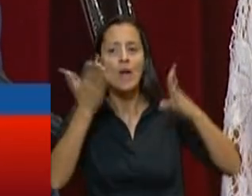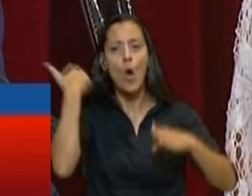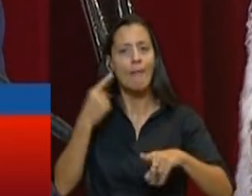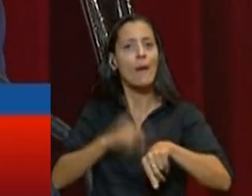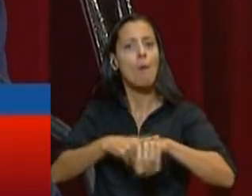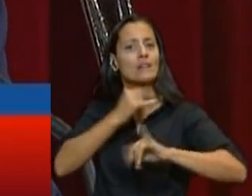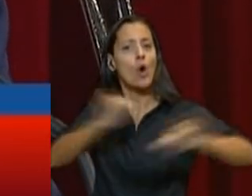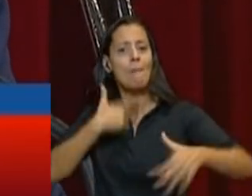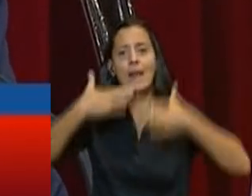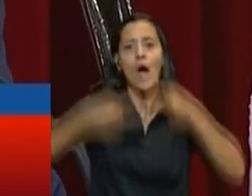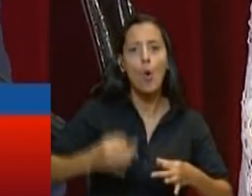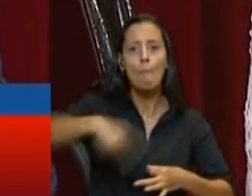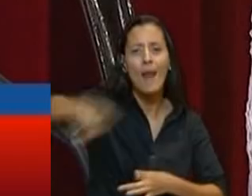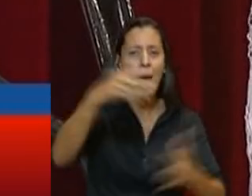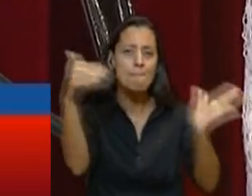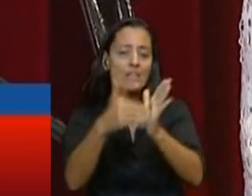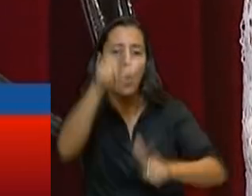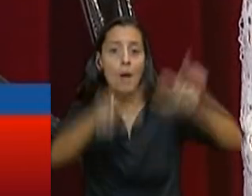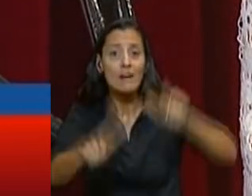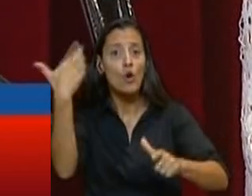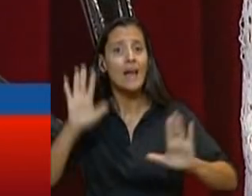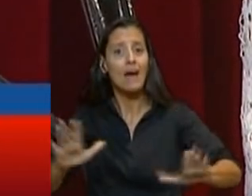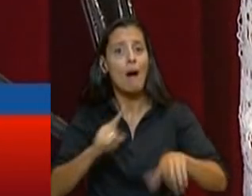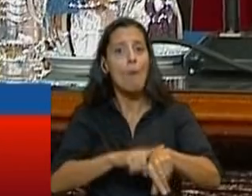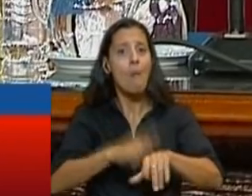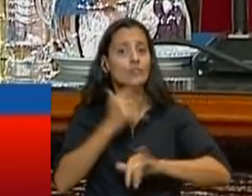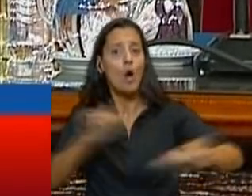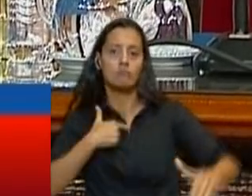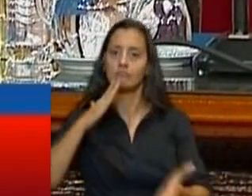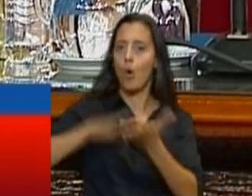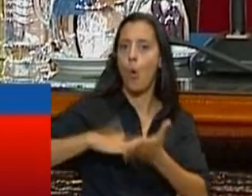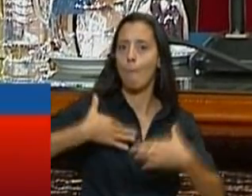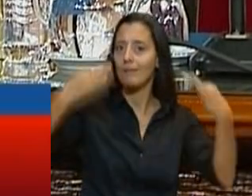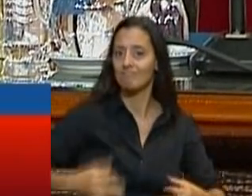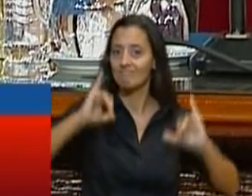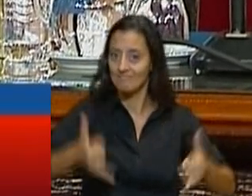a millones de argentinos y argentinas en la campaña electoral.